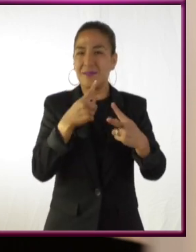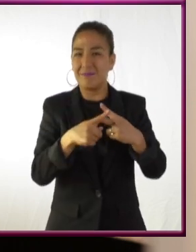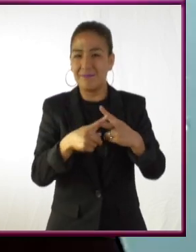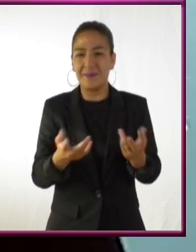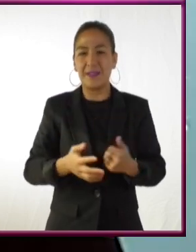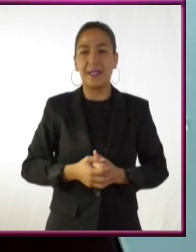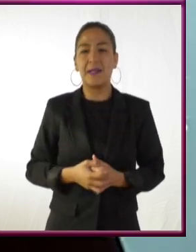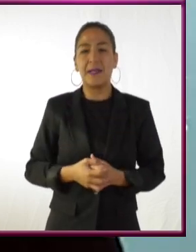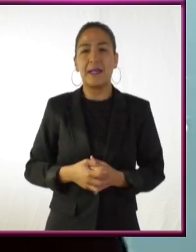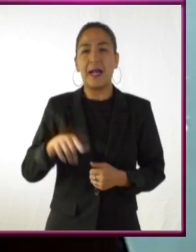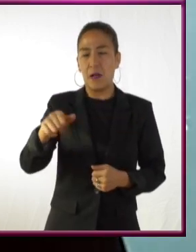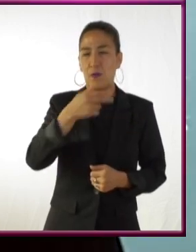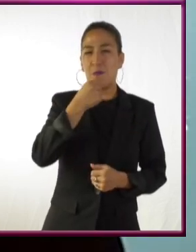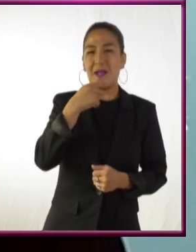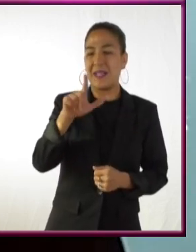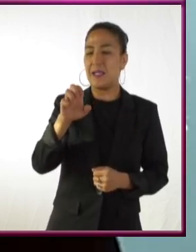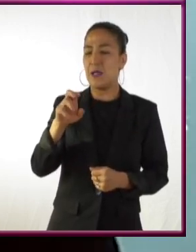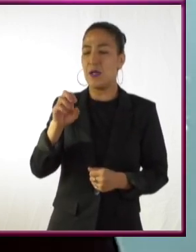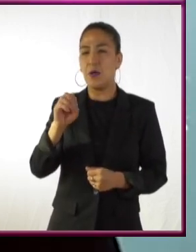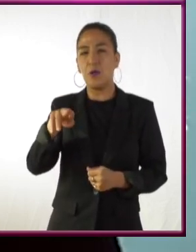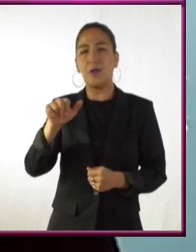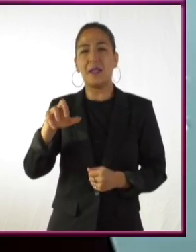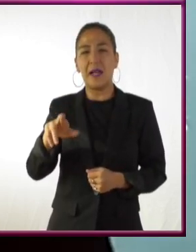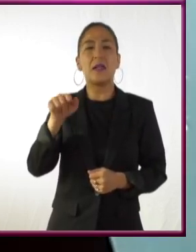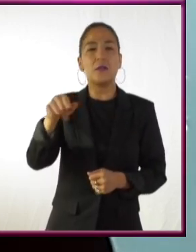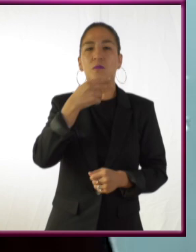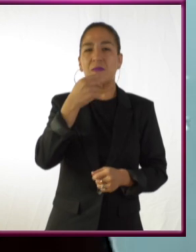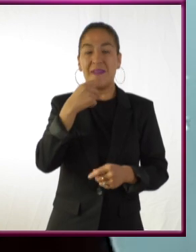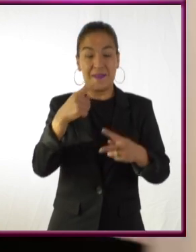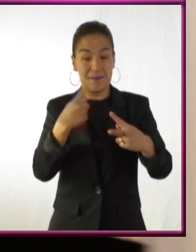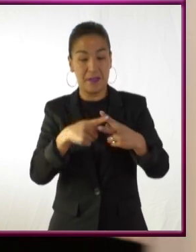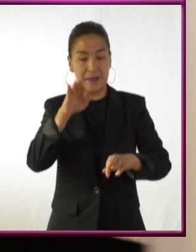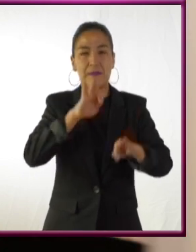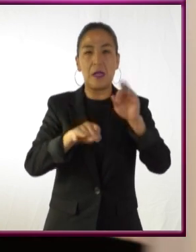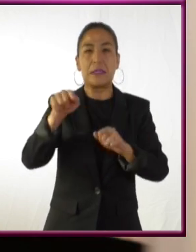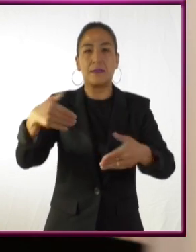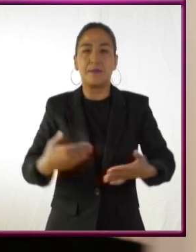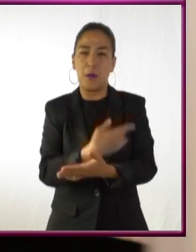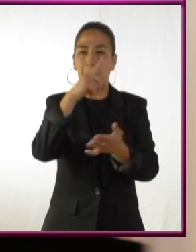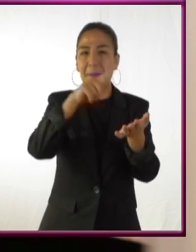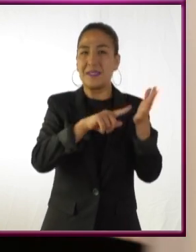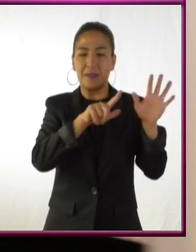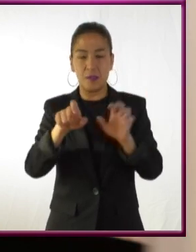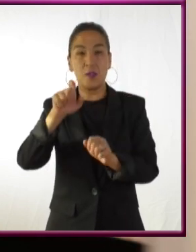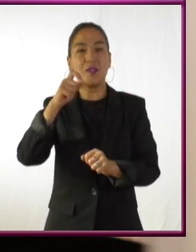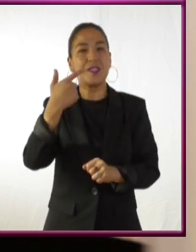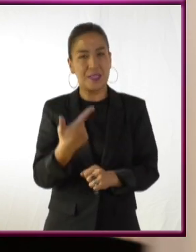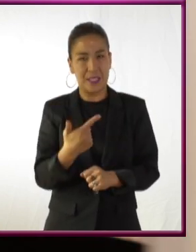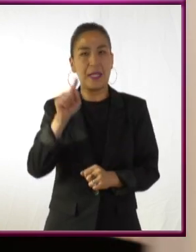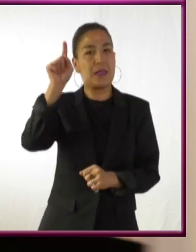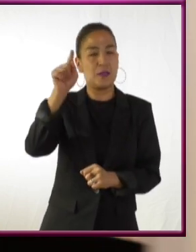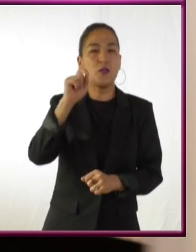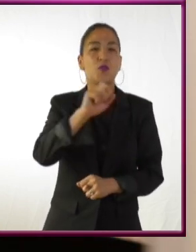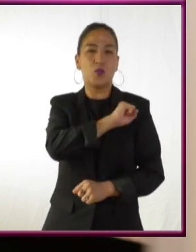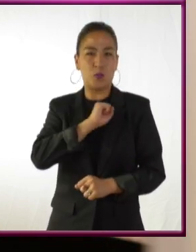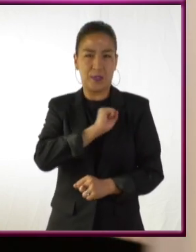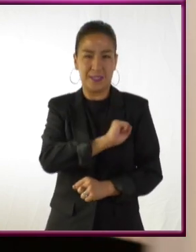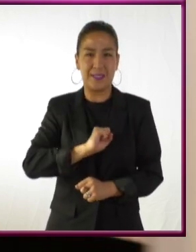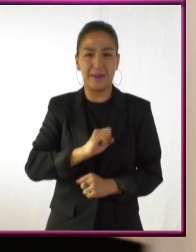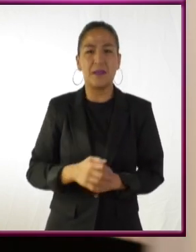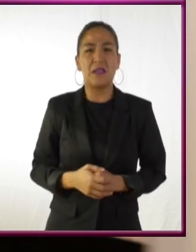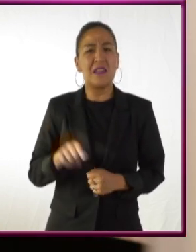matemáticas. Bueno, Leonhard Euler fue un físico y matemático que nació en 1707 y en Suiza.